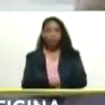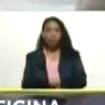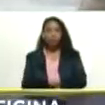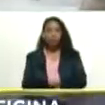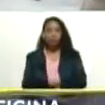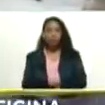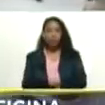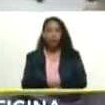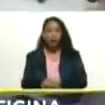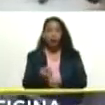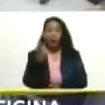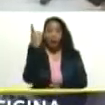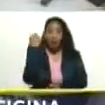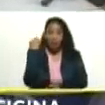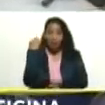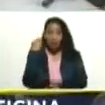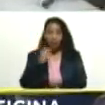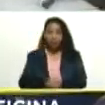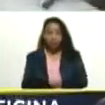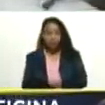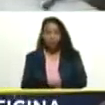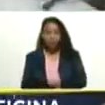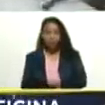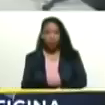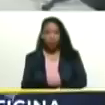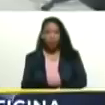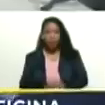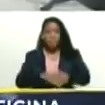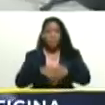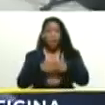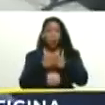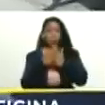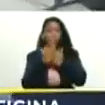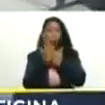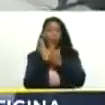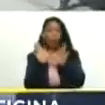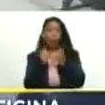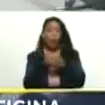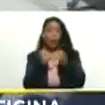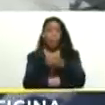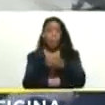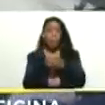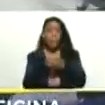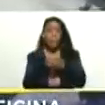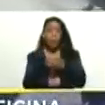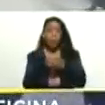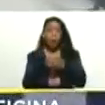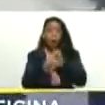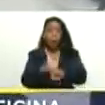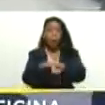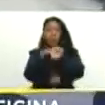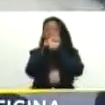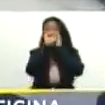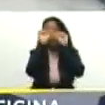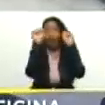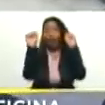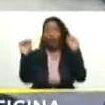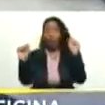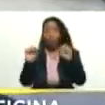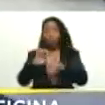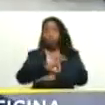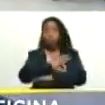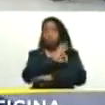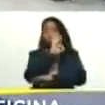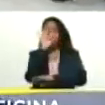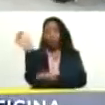El día de ayer, luego en la madrugada nuestros equipos, durante toda la mañana, la tarde, y